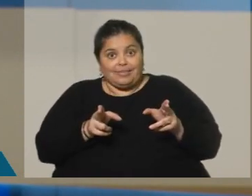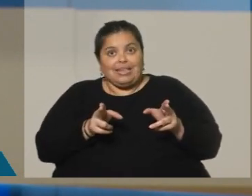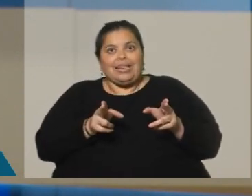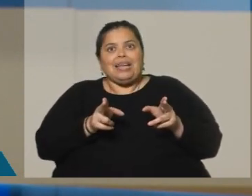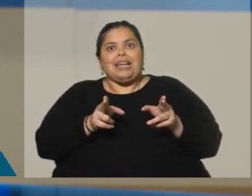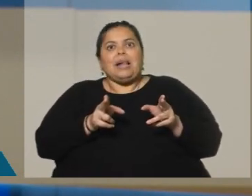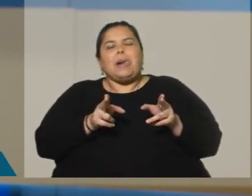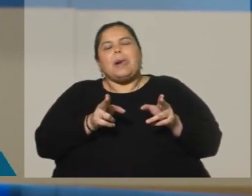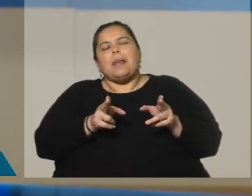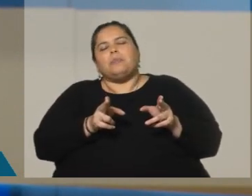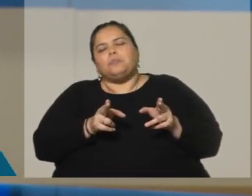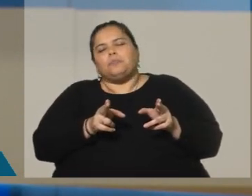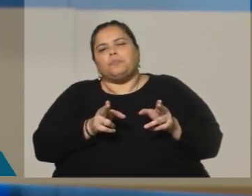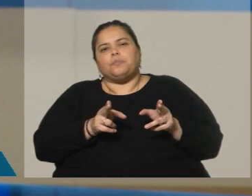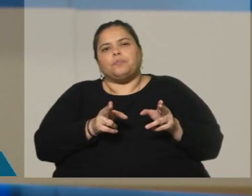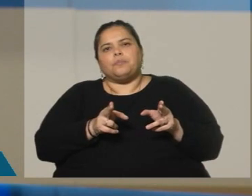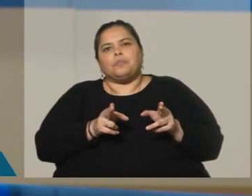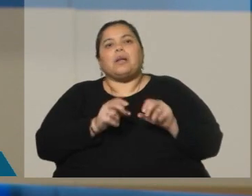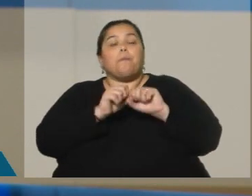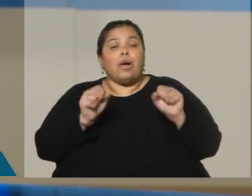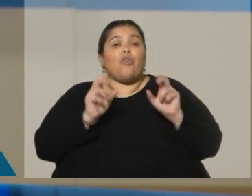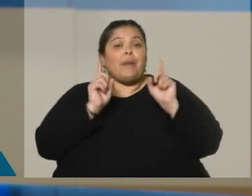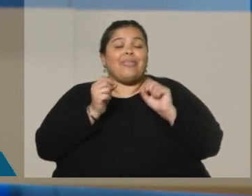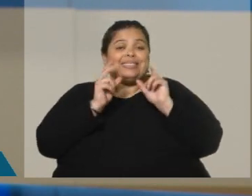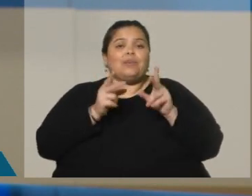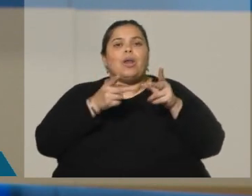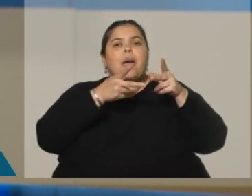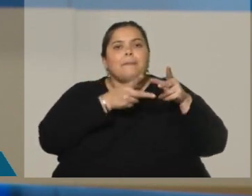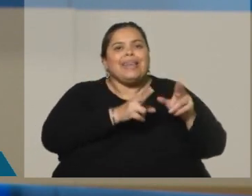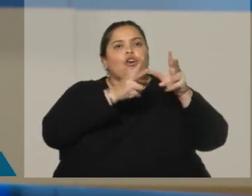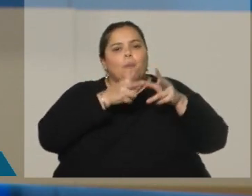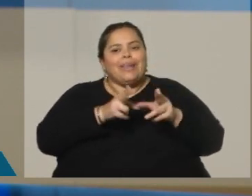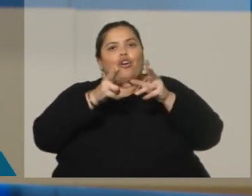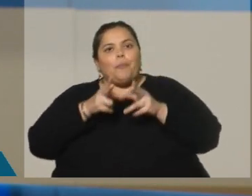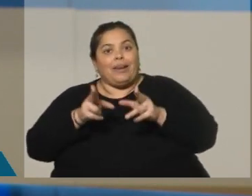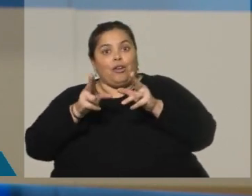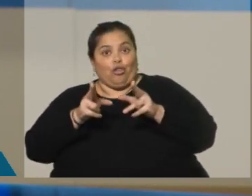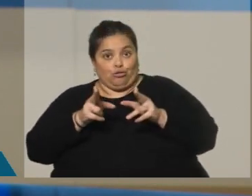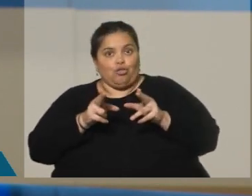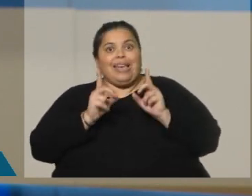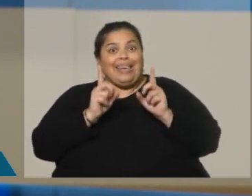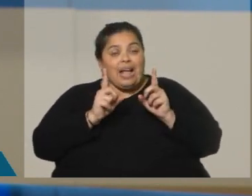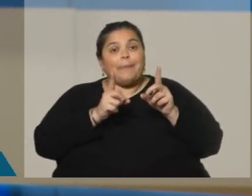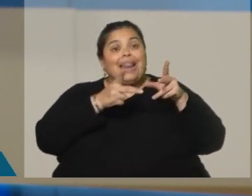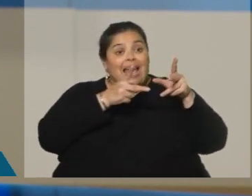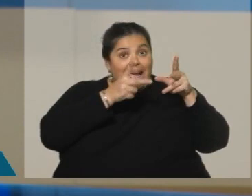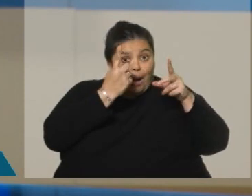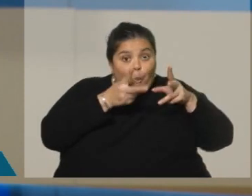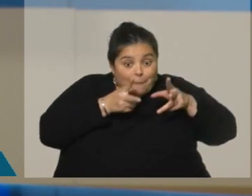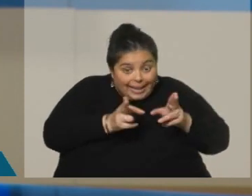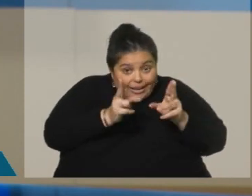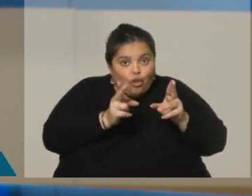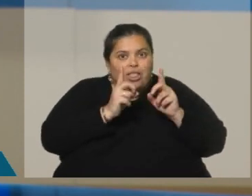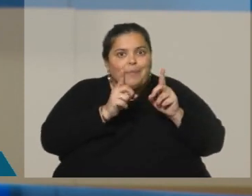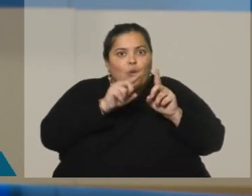más abarcativa periodos y dentro de los periodos quizás ciclos por ejemplo nosotros y voy a